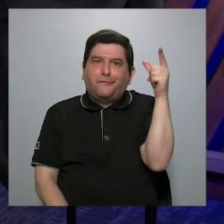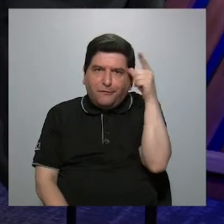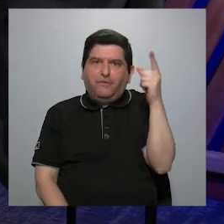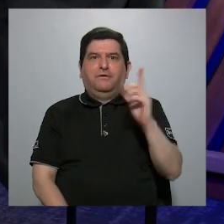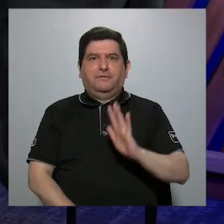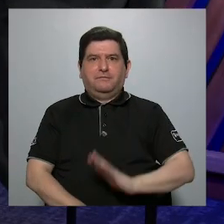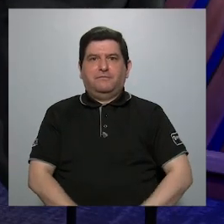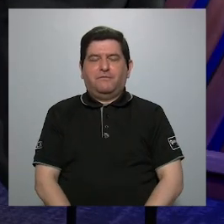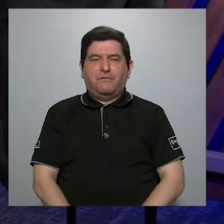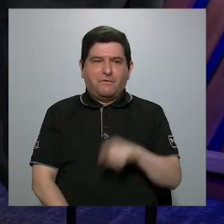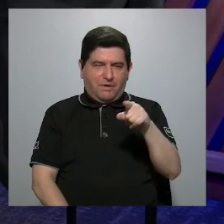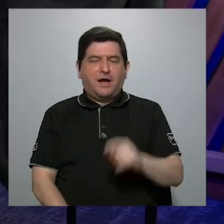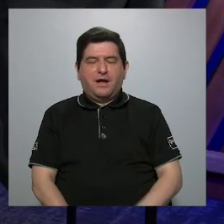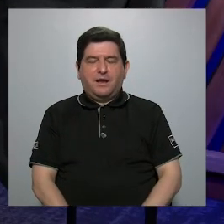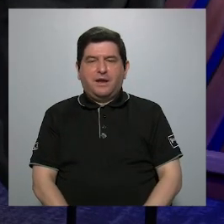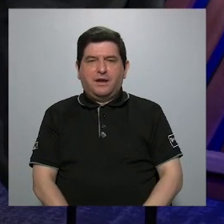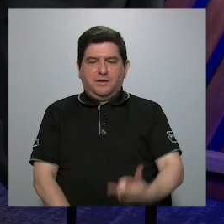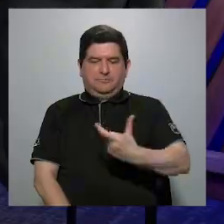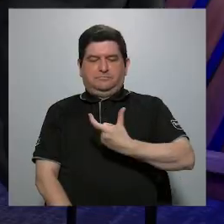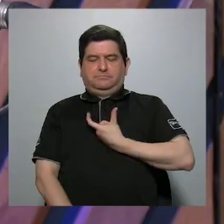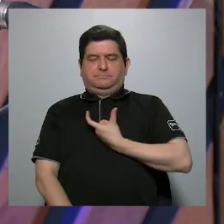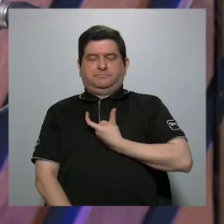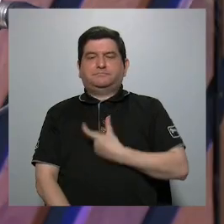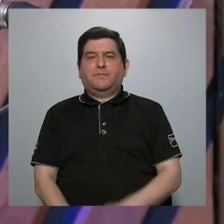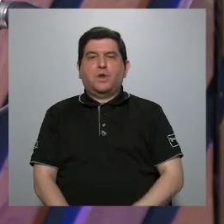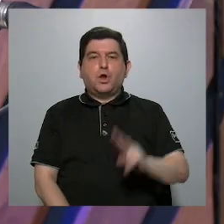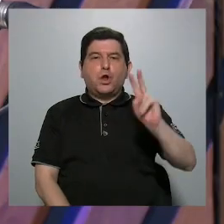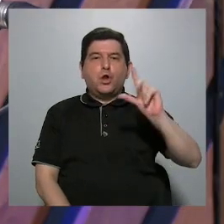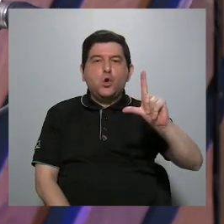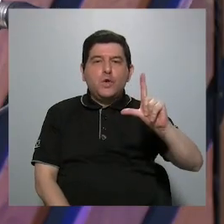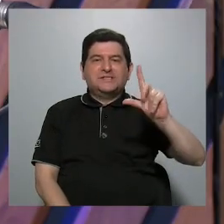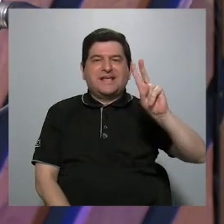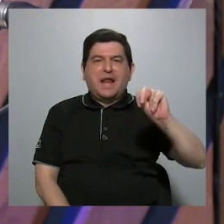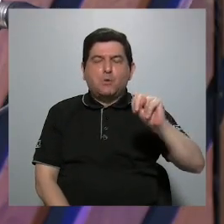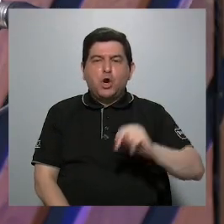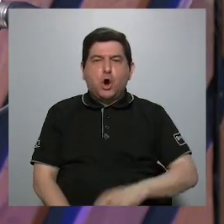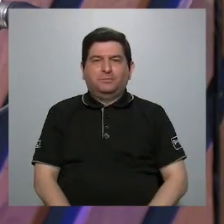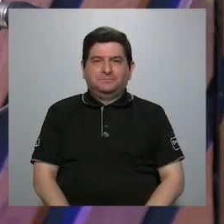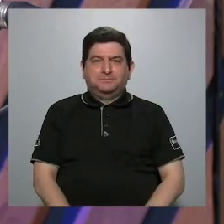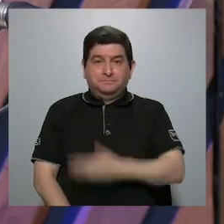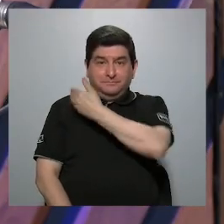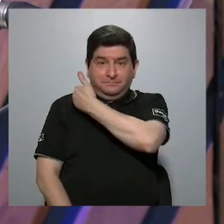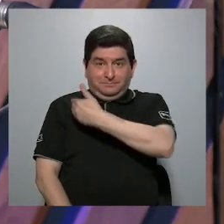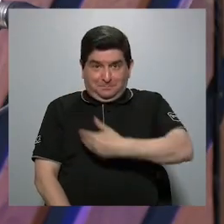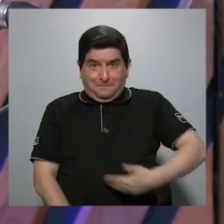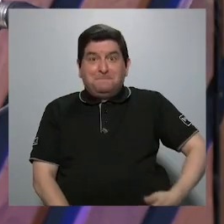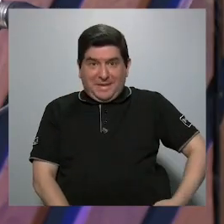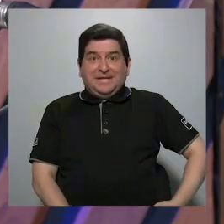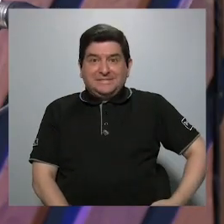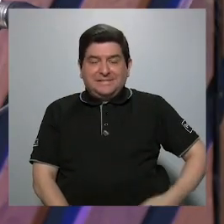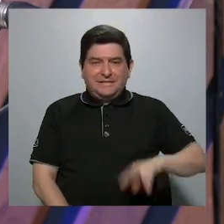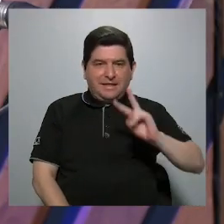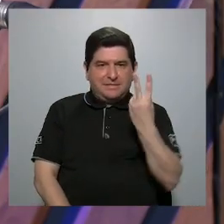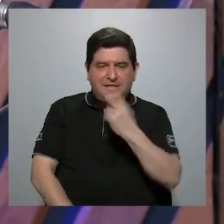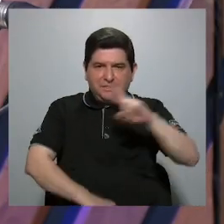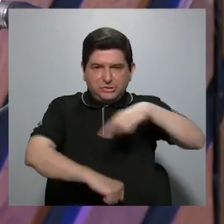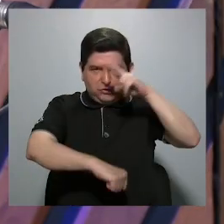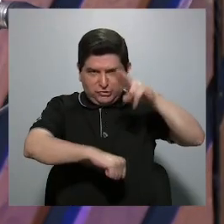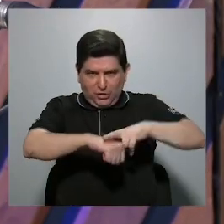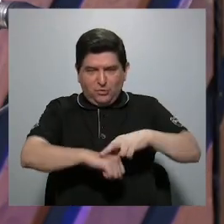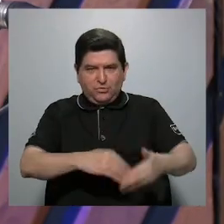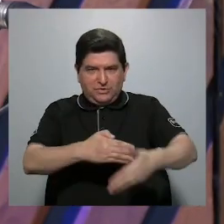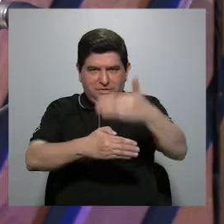obvias, es condecorado por Luis Napoleón, presidente de la